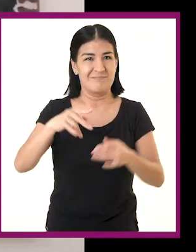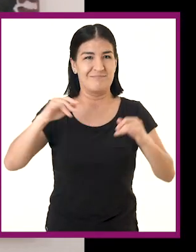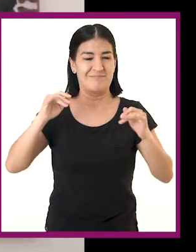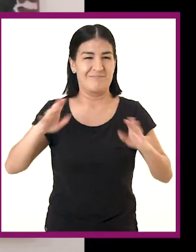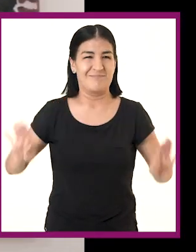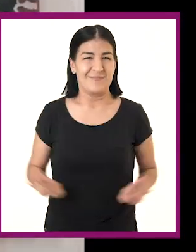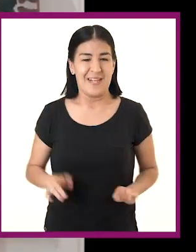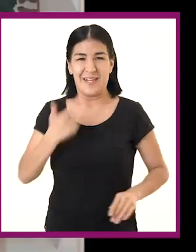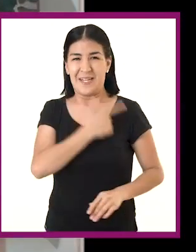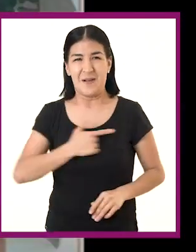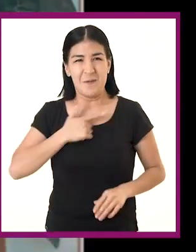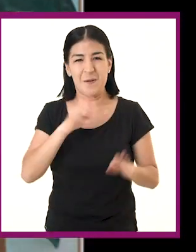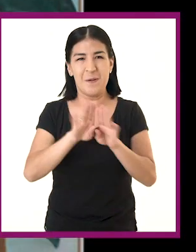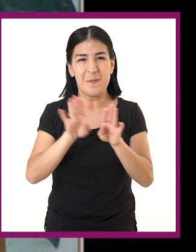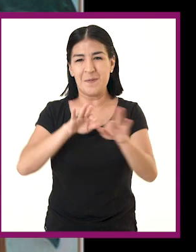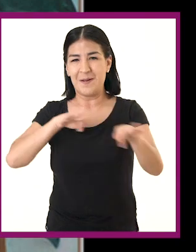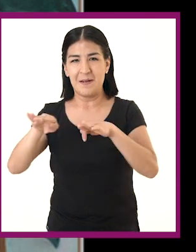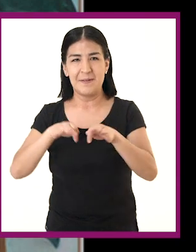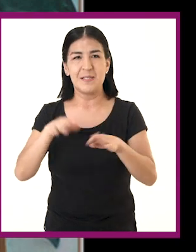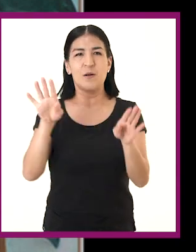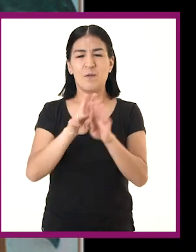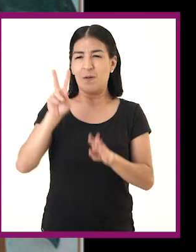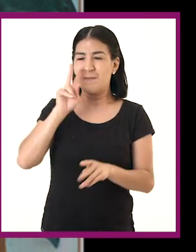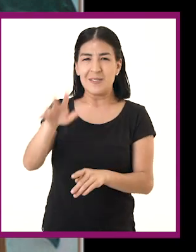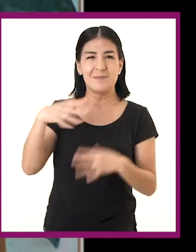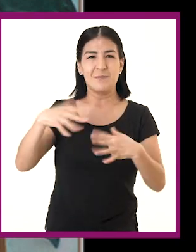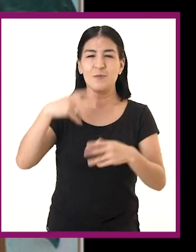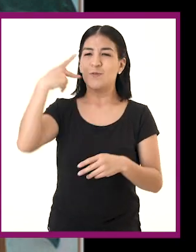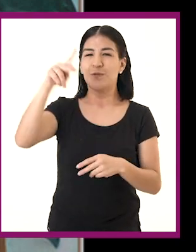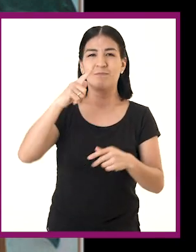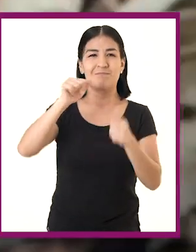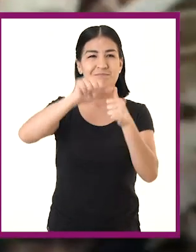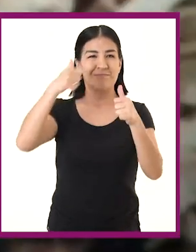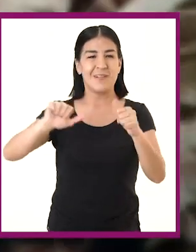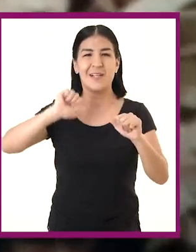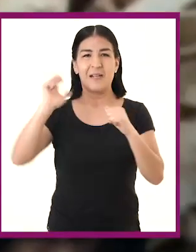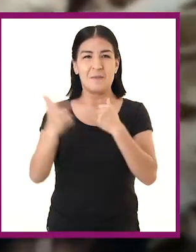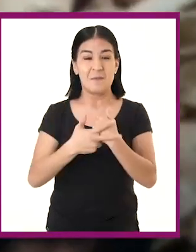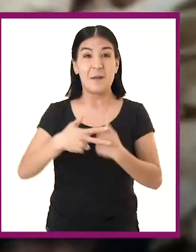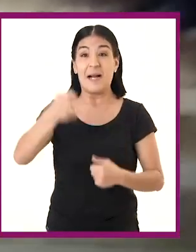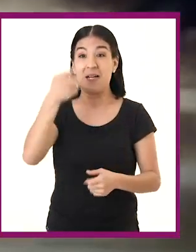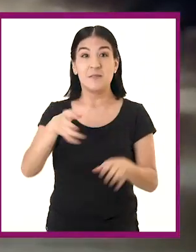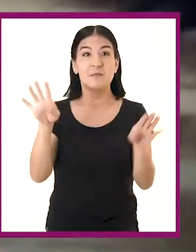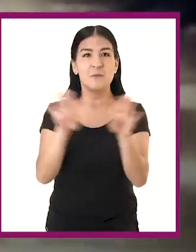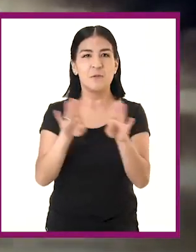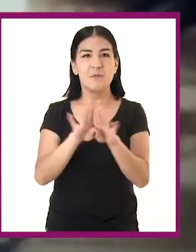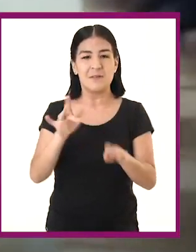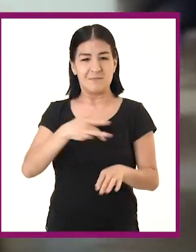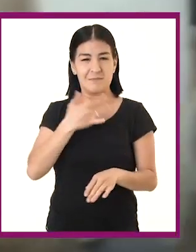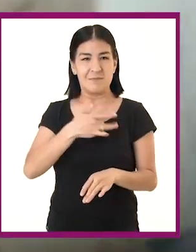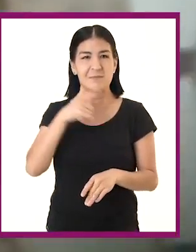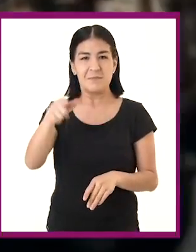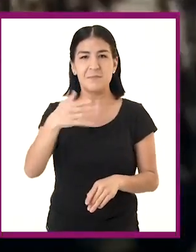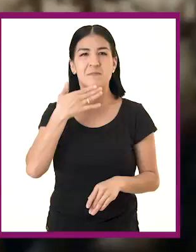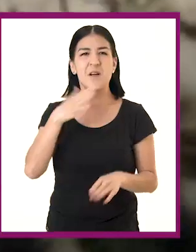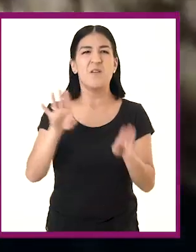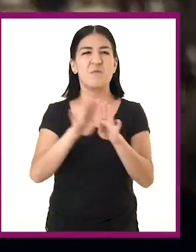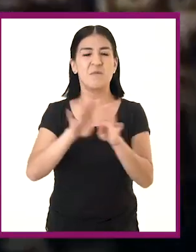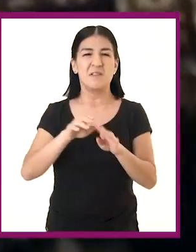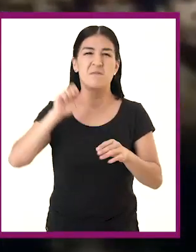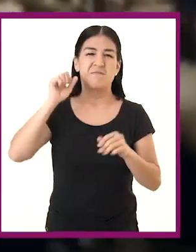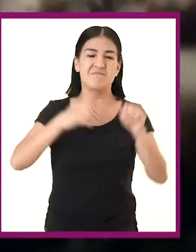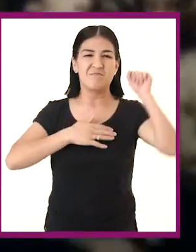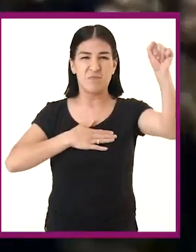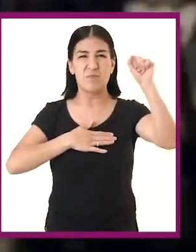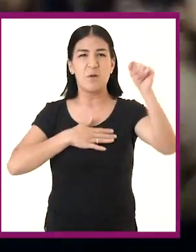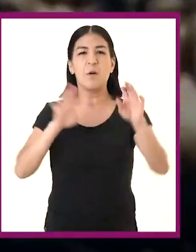estilo, se puede identificar una arraigada influencia del arte soviético, pues fue en esta época y dentro del régimen